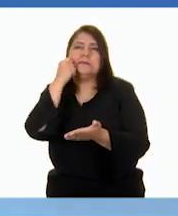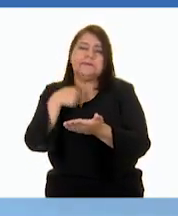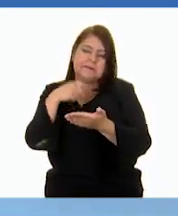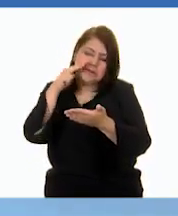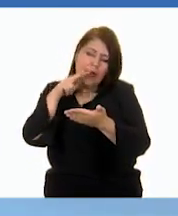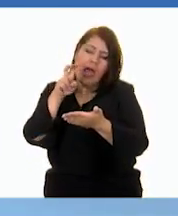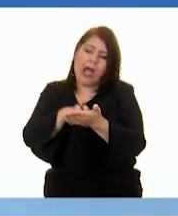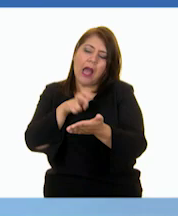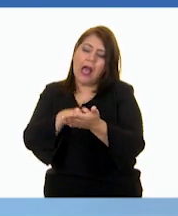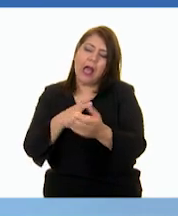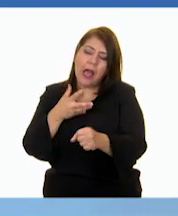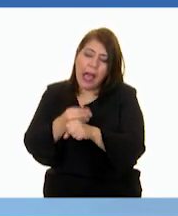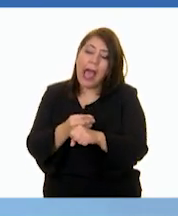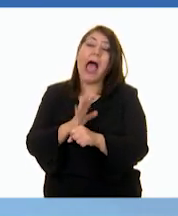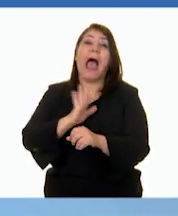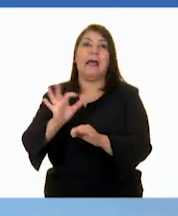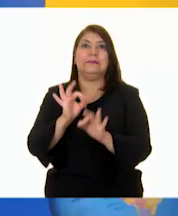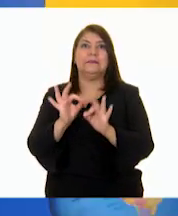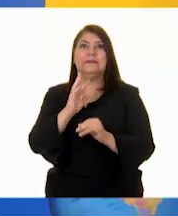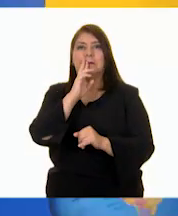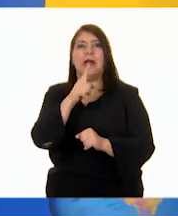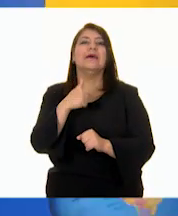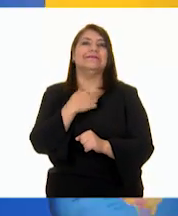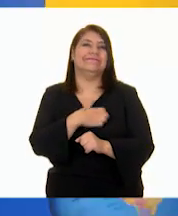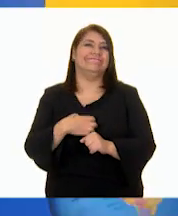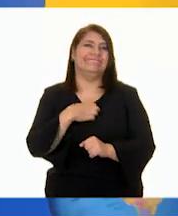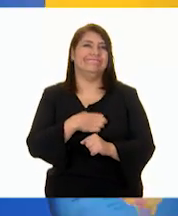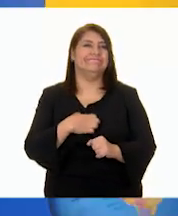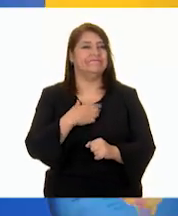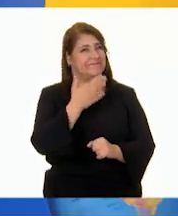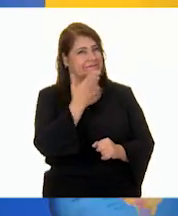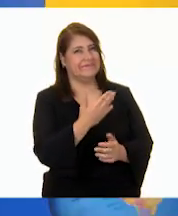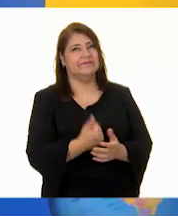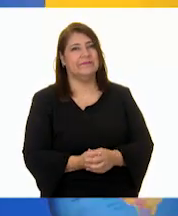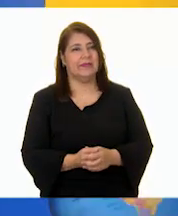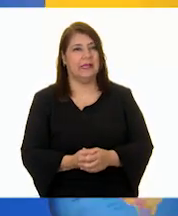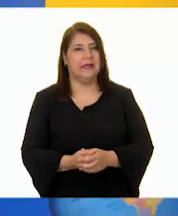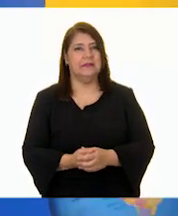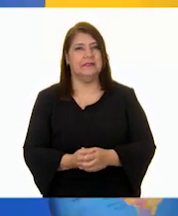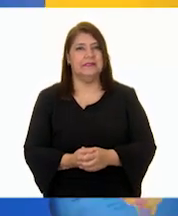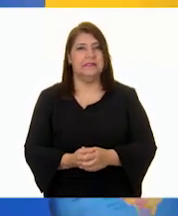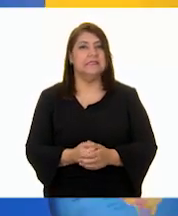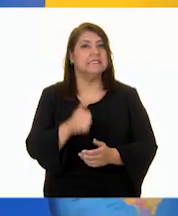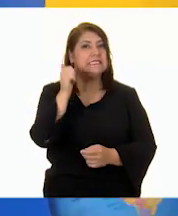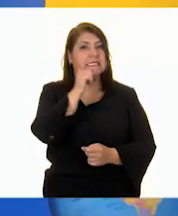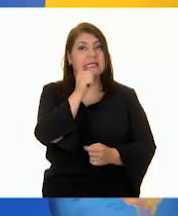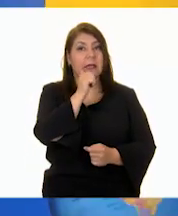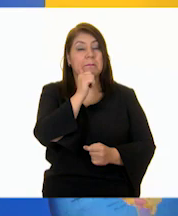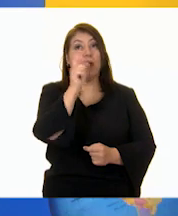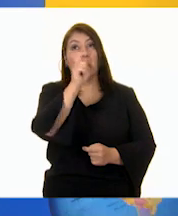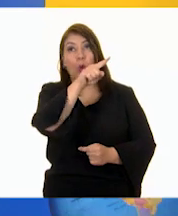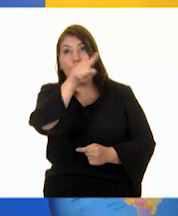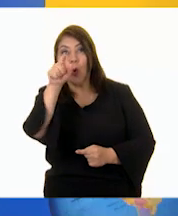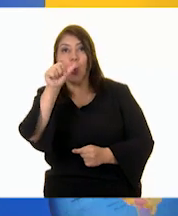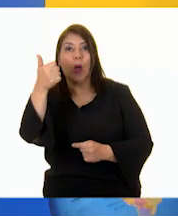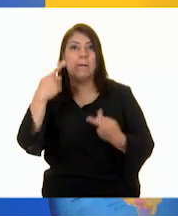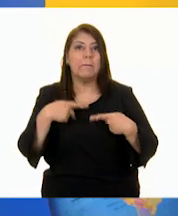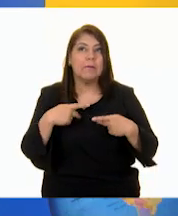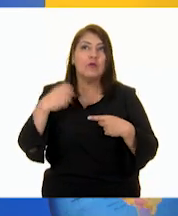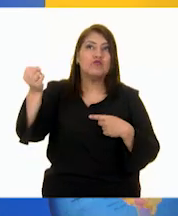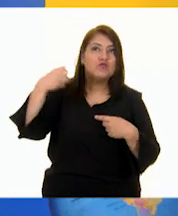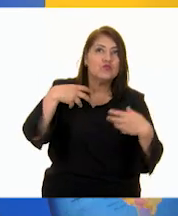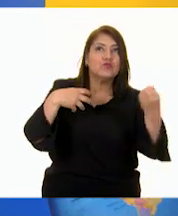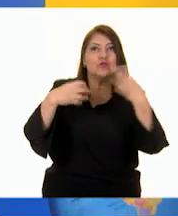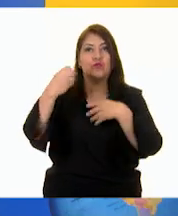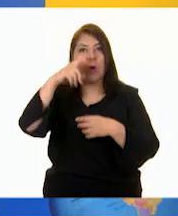ya me pongo más contento. Muy bien, Tom, muy bien. Siempre la mirada de otros nos ayuda a mejorar nuestro trabajo.